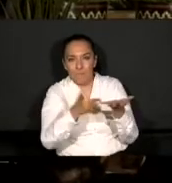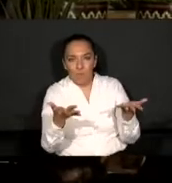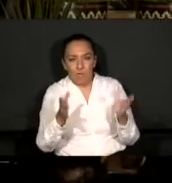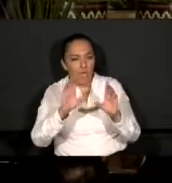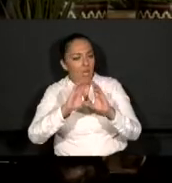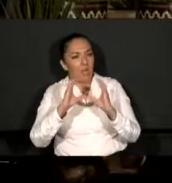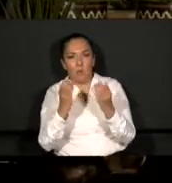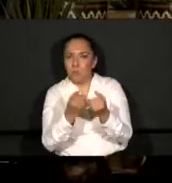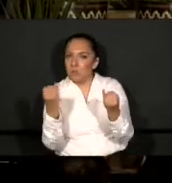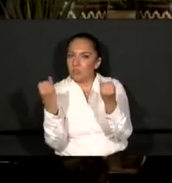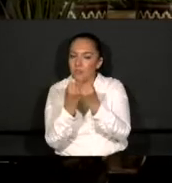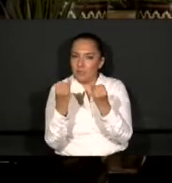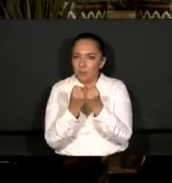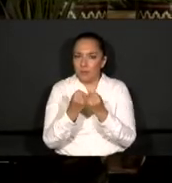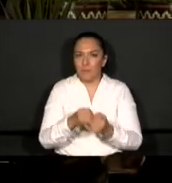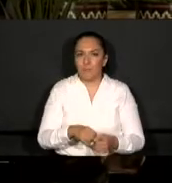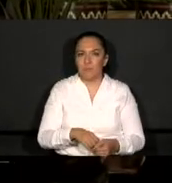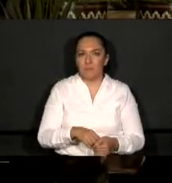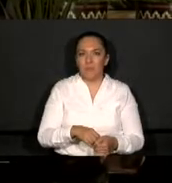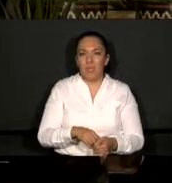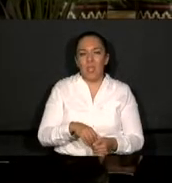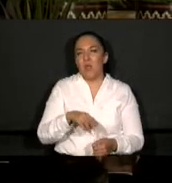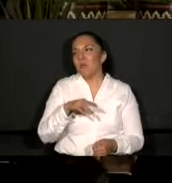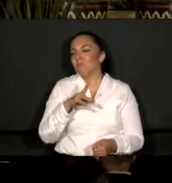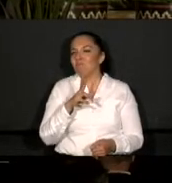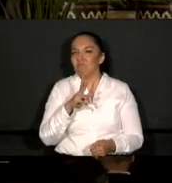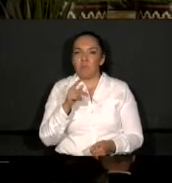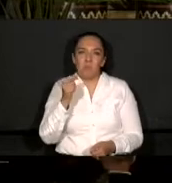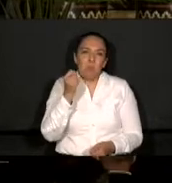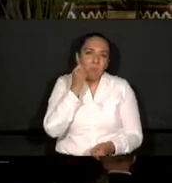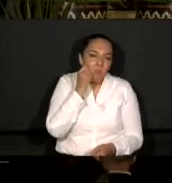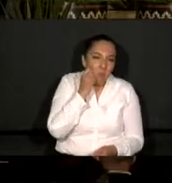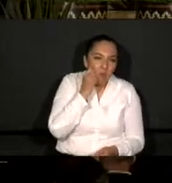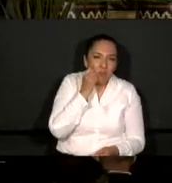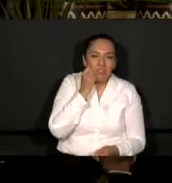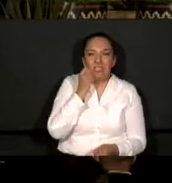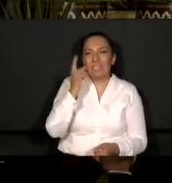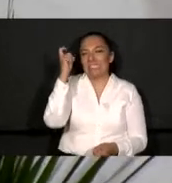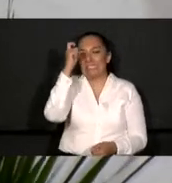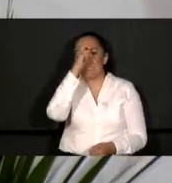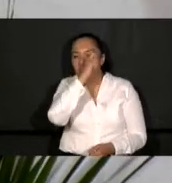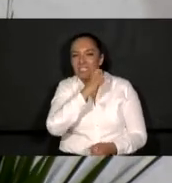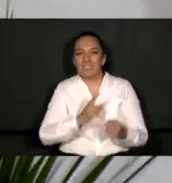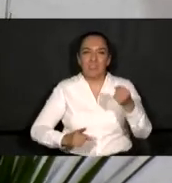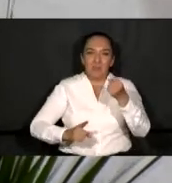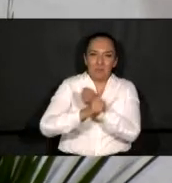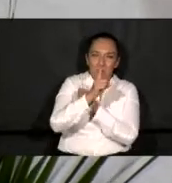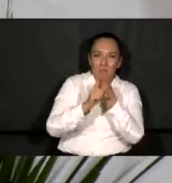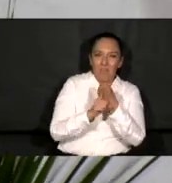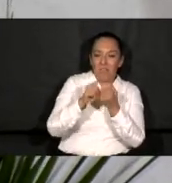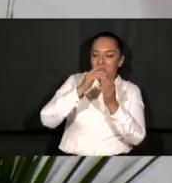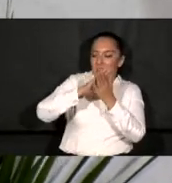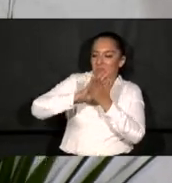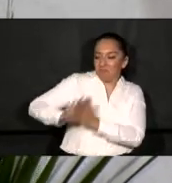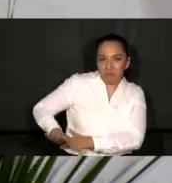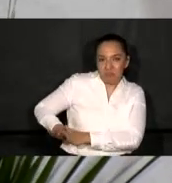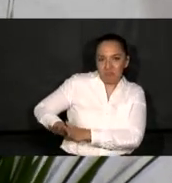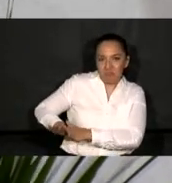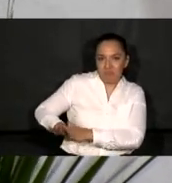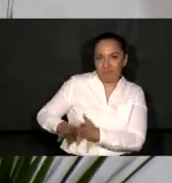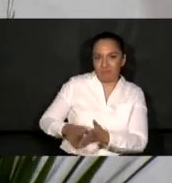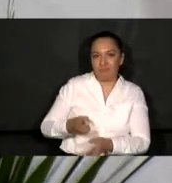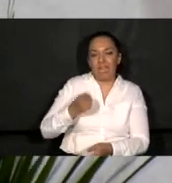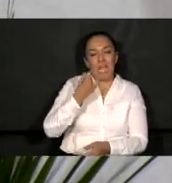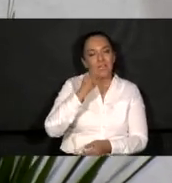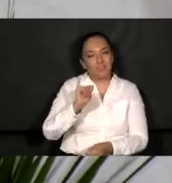comunidad, a pesar de tantas penurias y a pesar de tanto abandono,